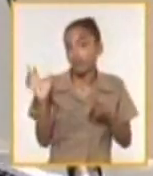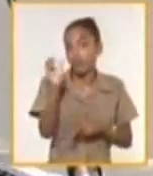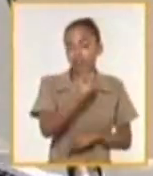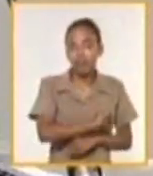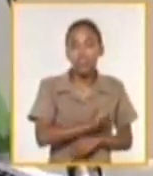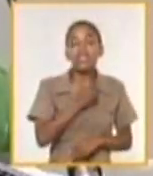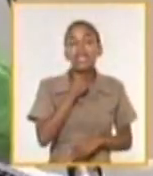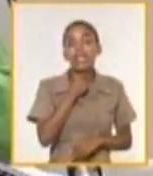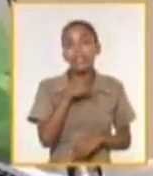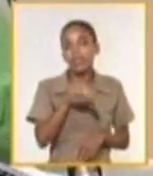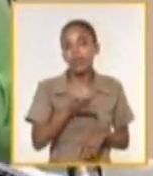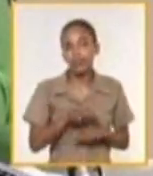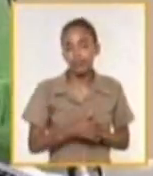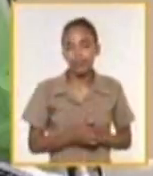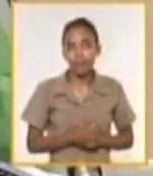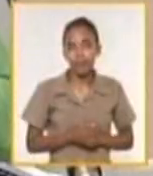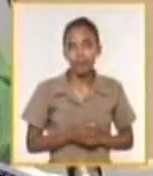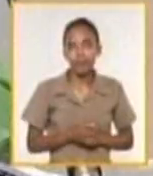pudiéramos quizás